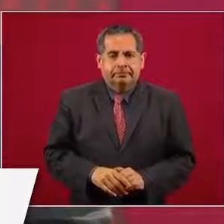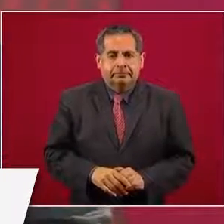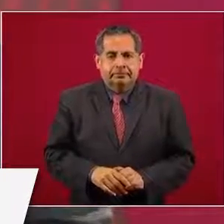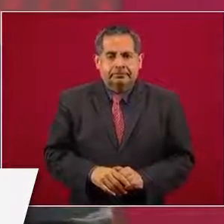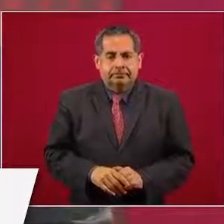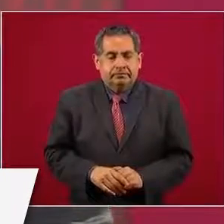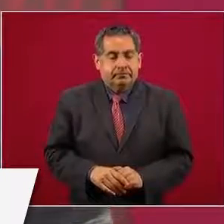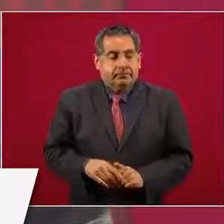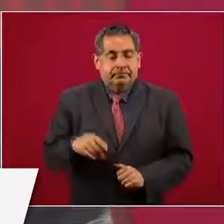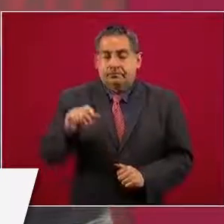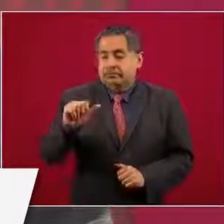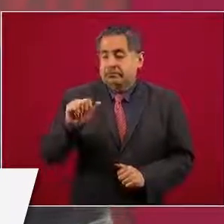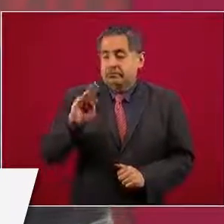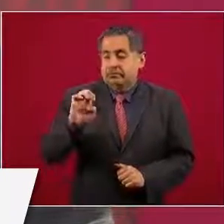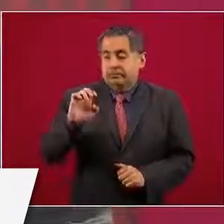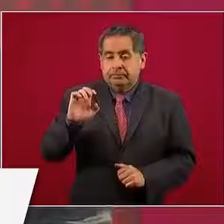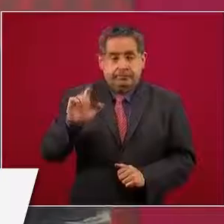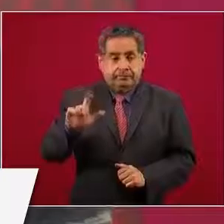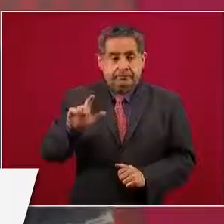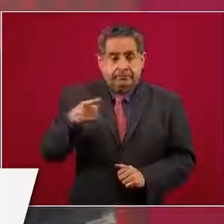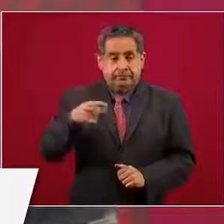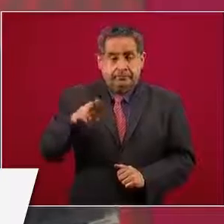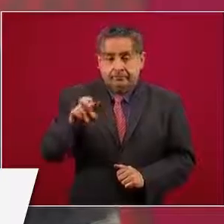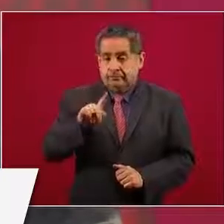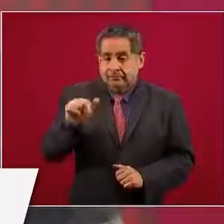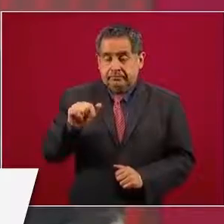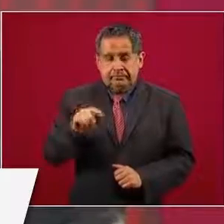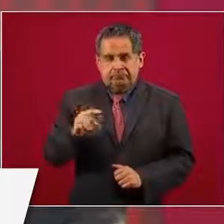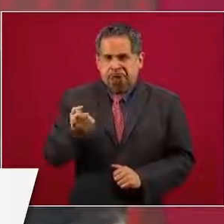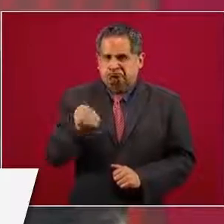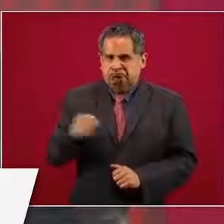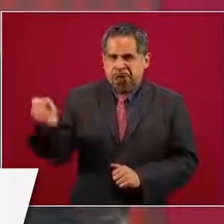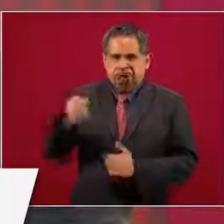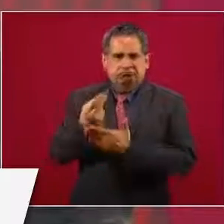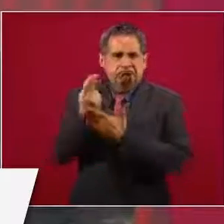Abel Quesada, un gran caricaturista